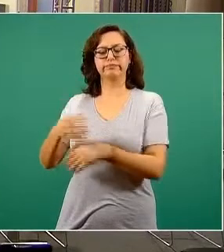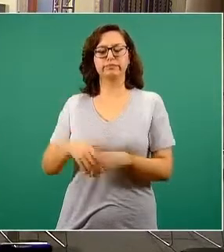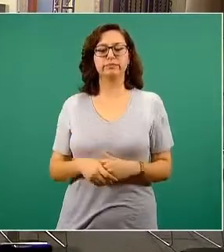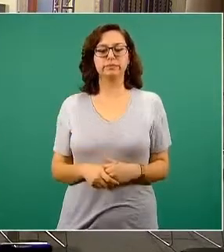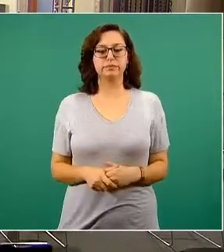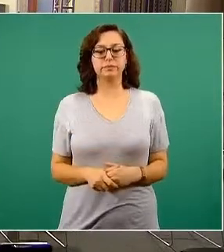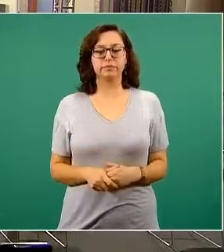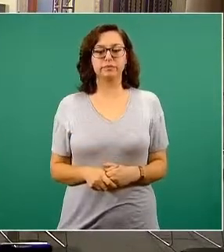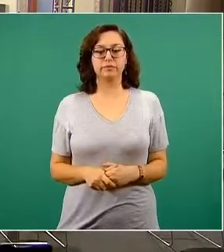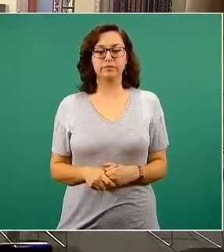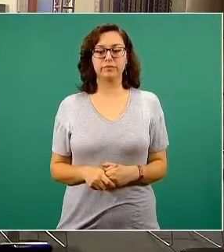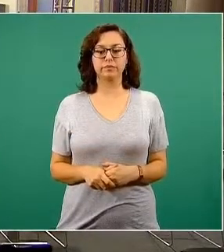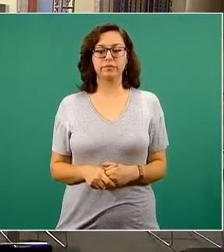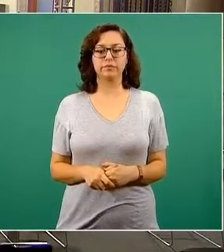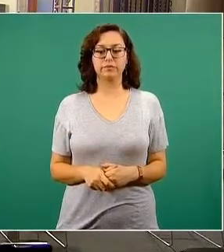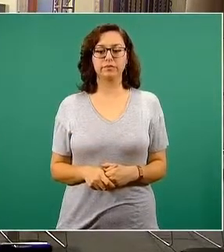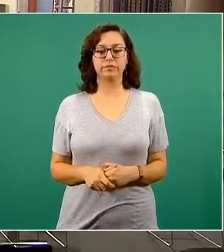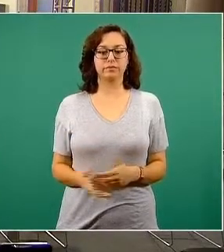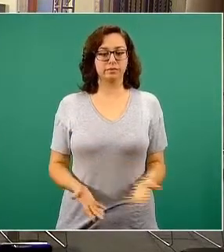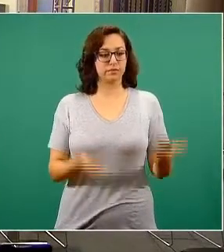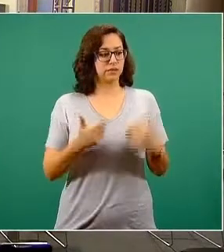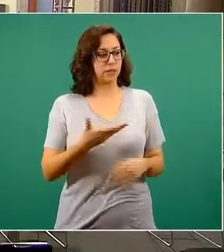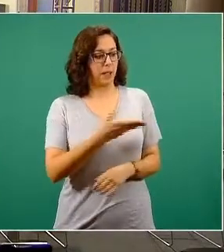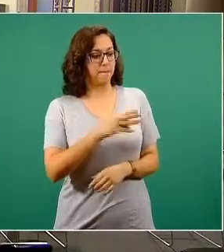Los protocolos de operación los mencionará Mariana.